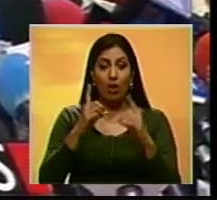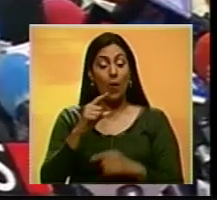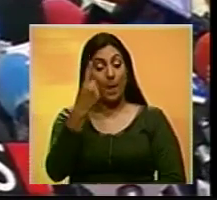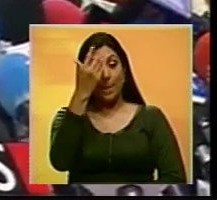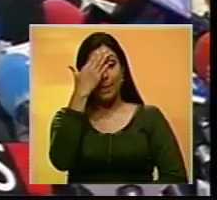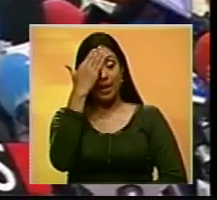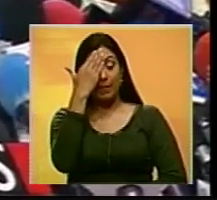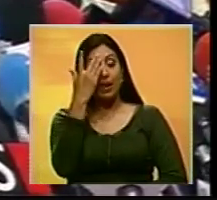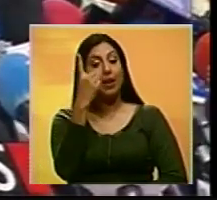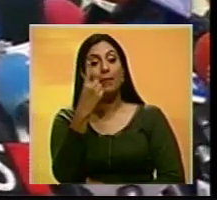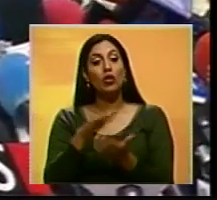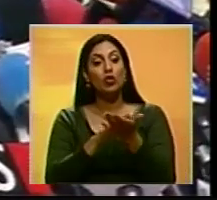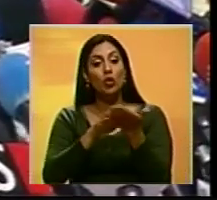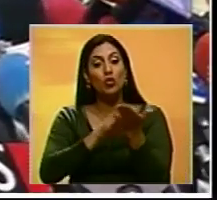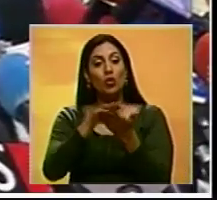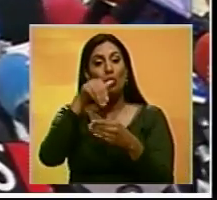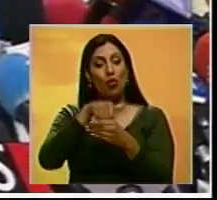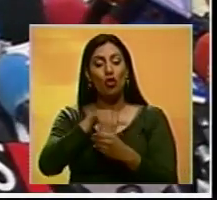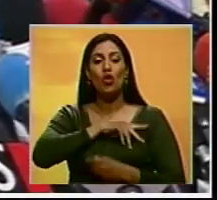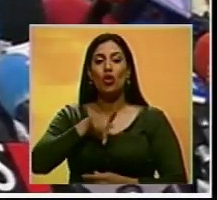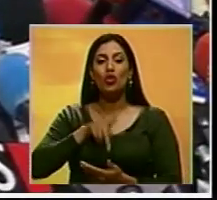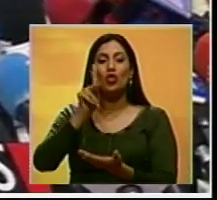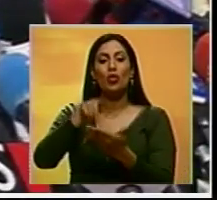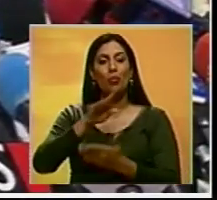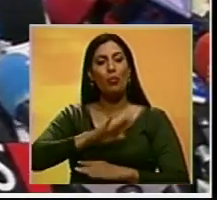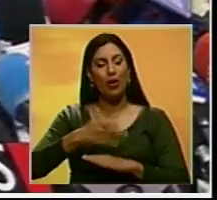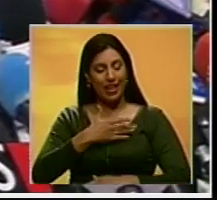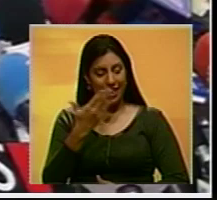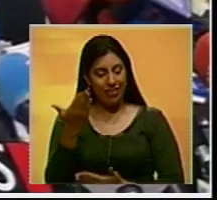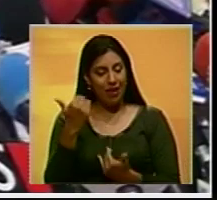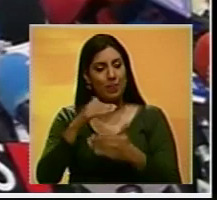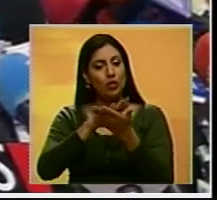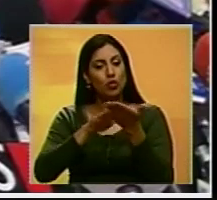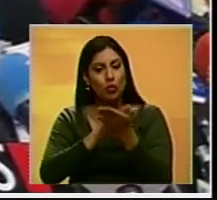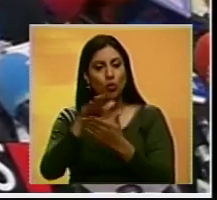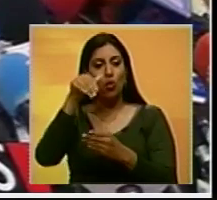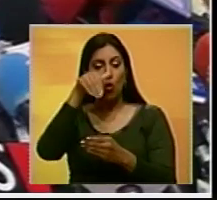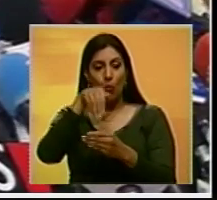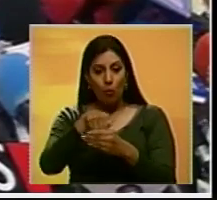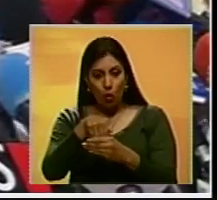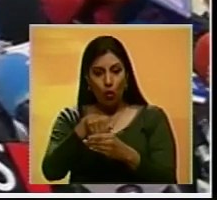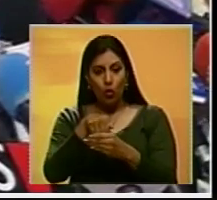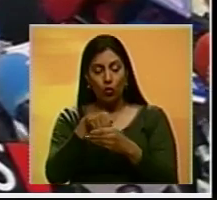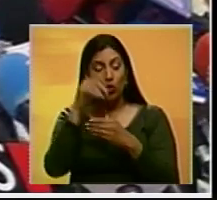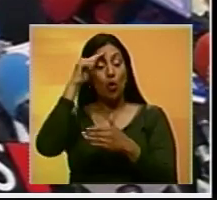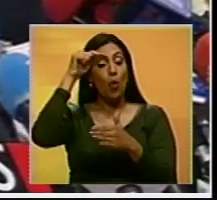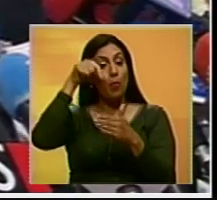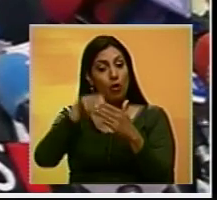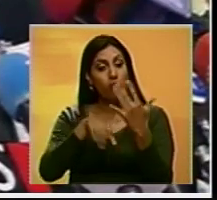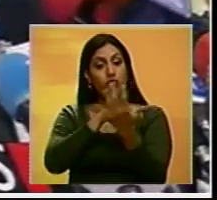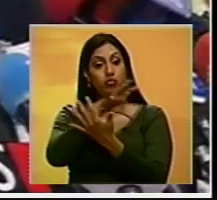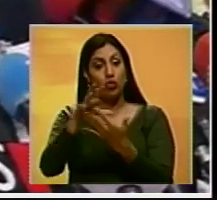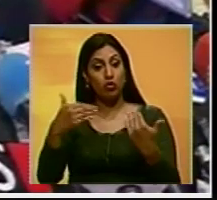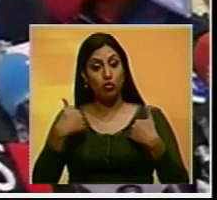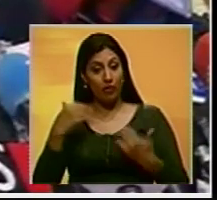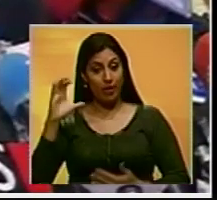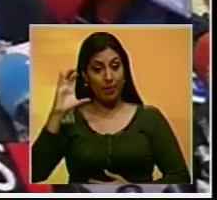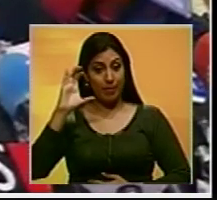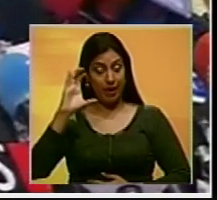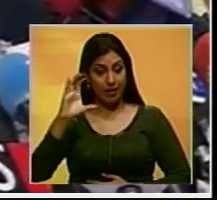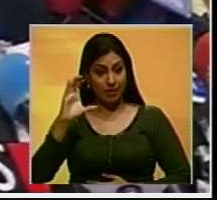lugar, la solución electoral. Estamos allí porque queremos una solución electoral a la profunda crisis que vive el